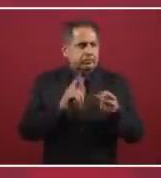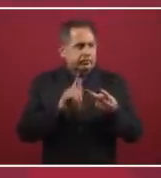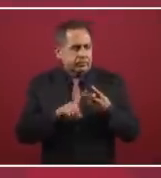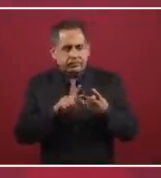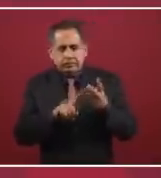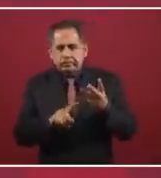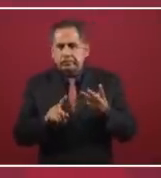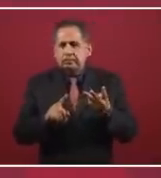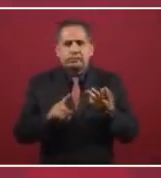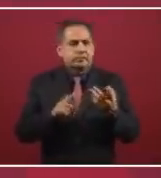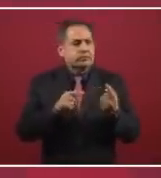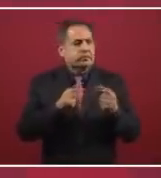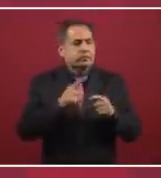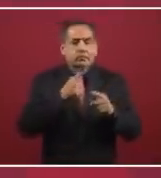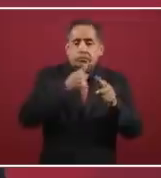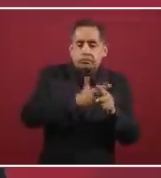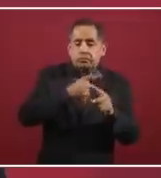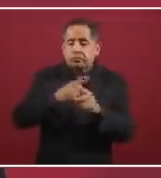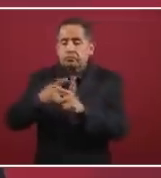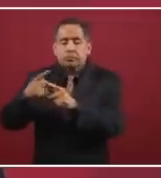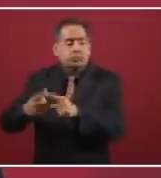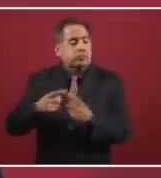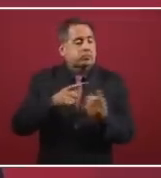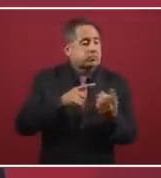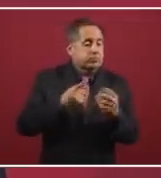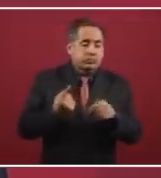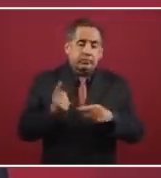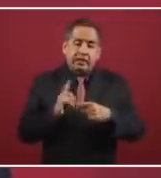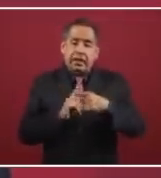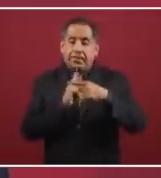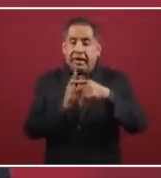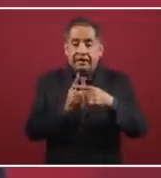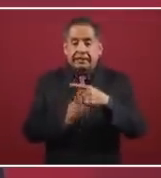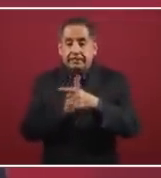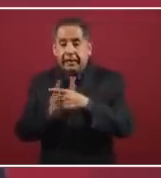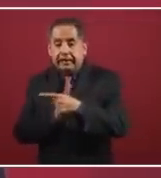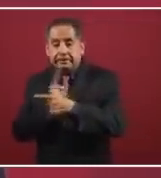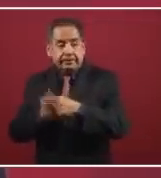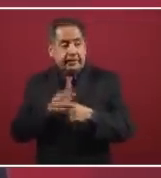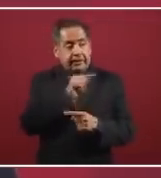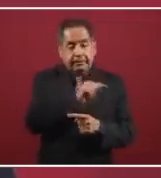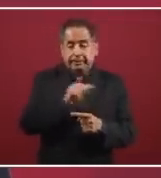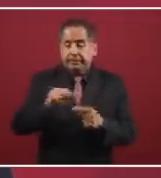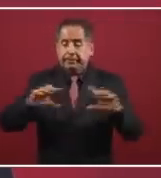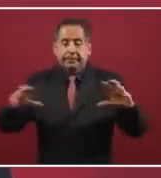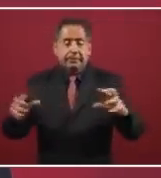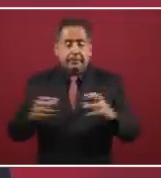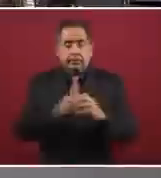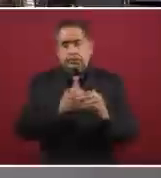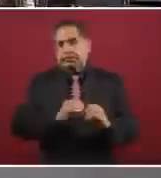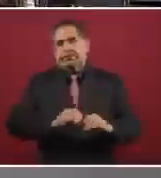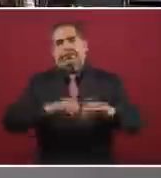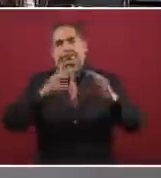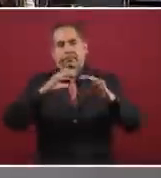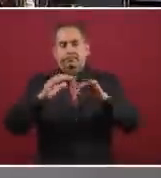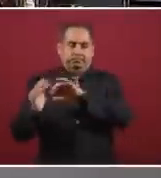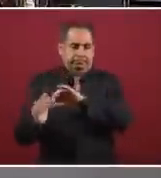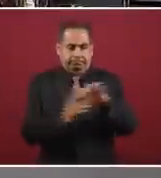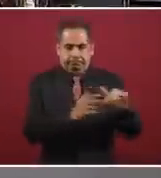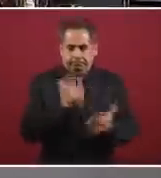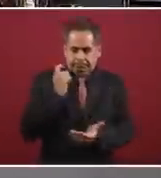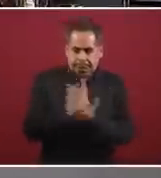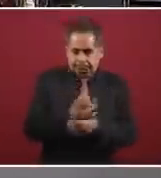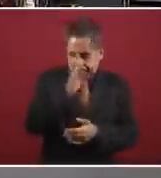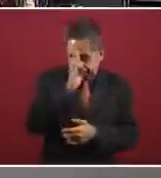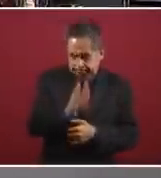factor orografía, el factor volumen y el factor evidentemente de las diferentes complejidades que cada una